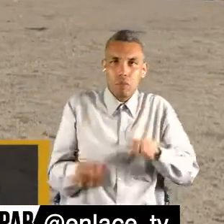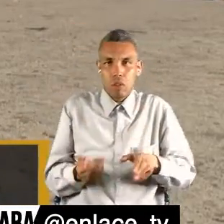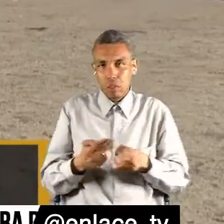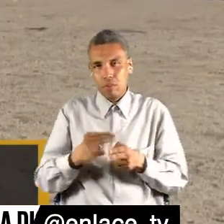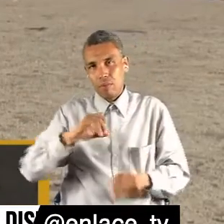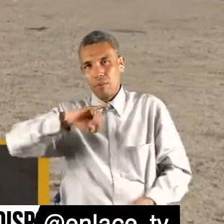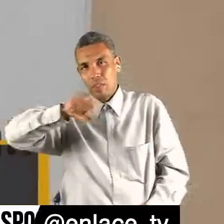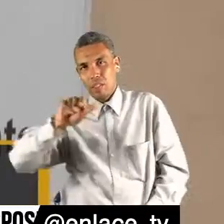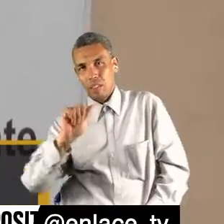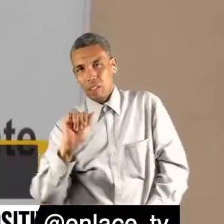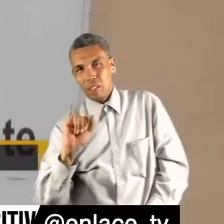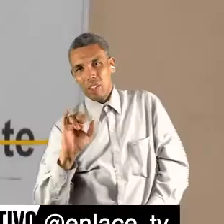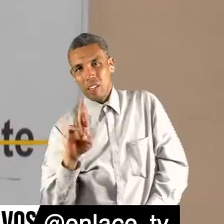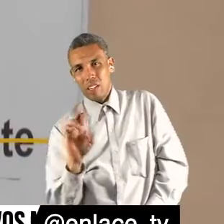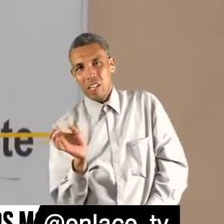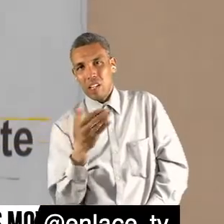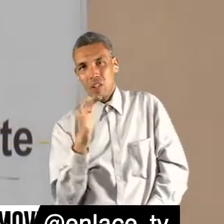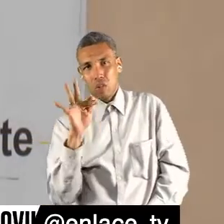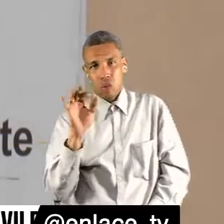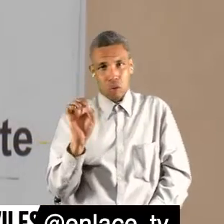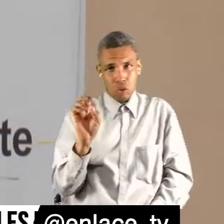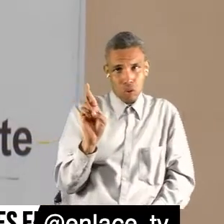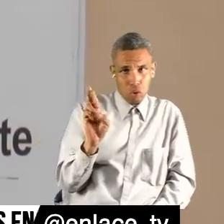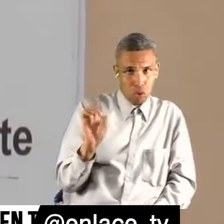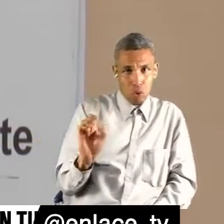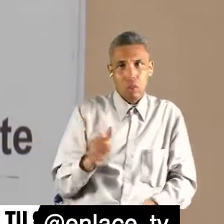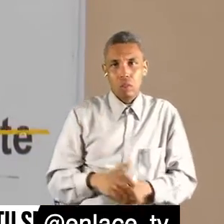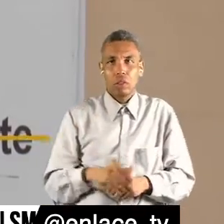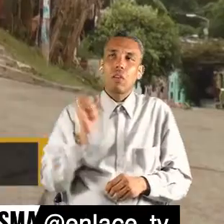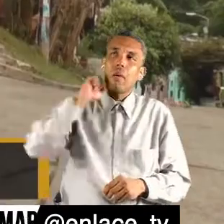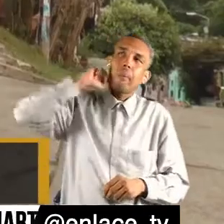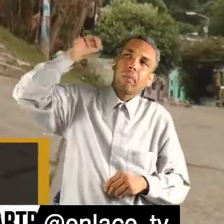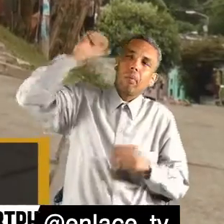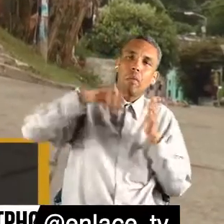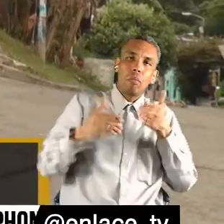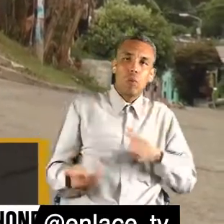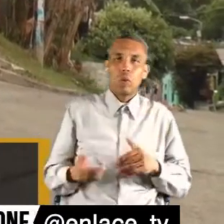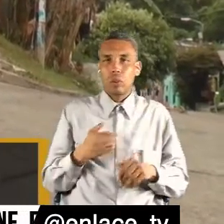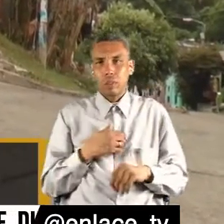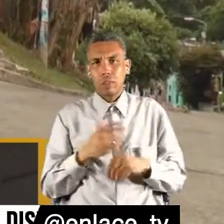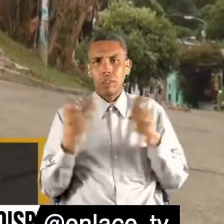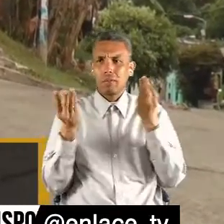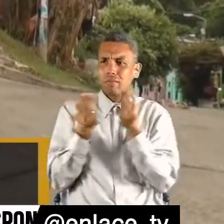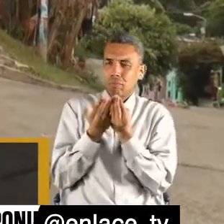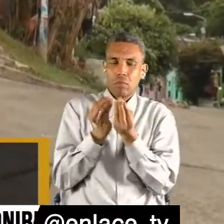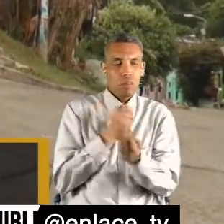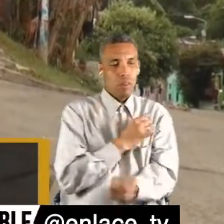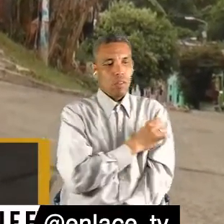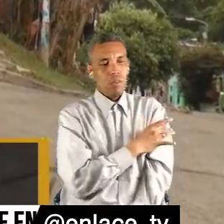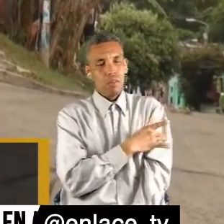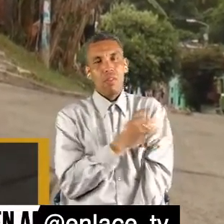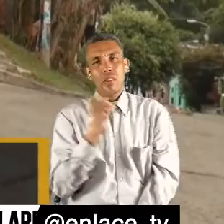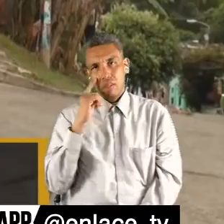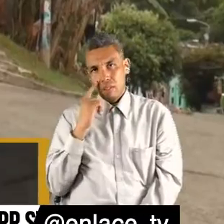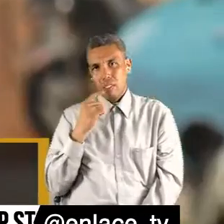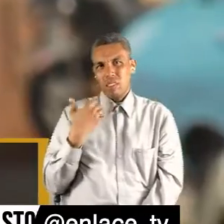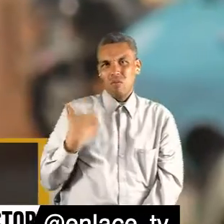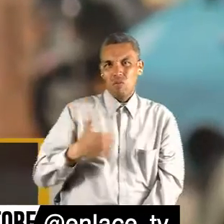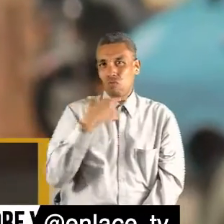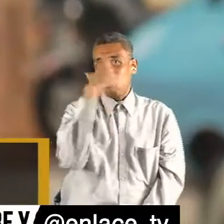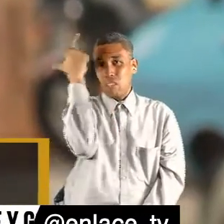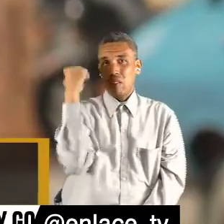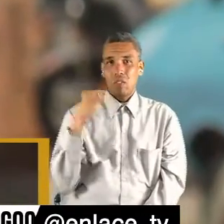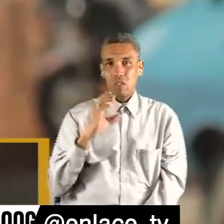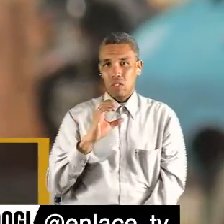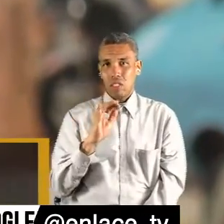Alberto Toro. Una vez conocida la noticia, al sitio acudieron unidades del Cuerpo Técnico de Investigaciones de la Fiscalía General de la Nación, que a su vez